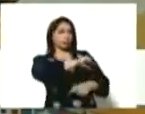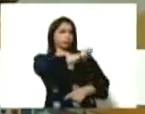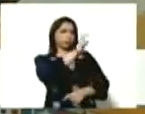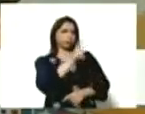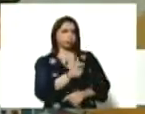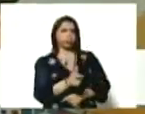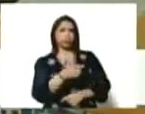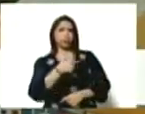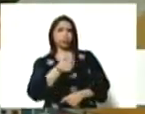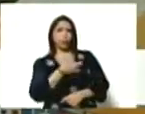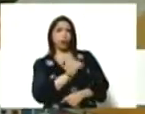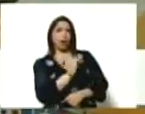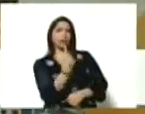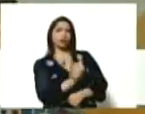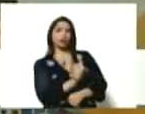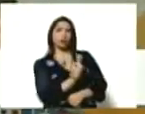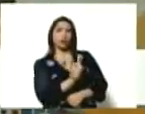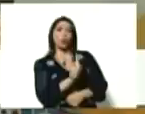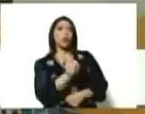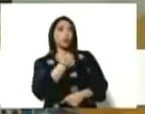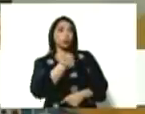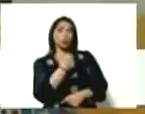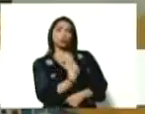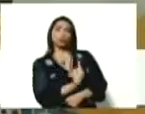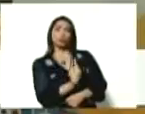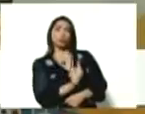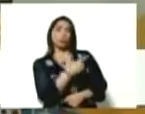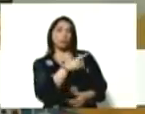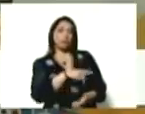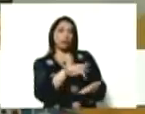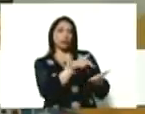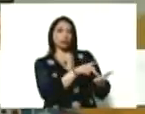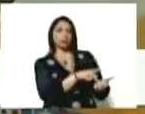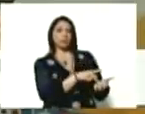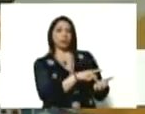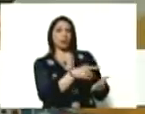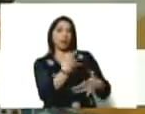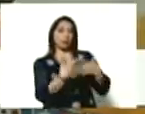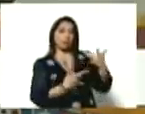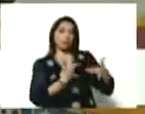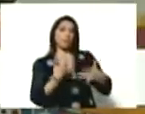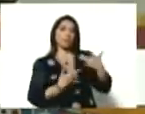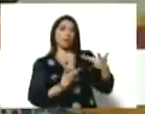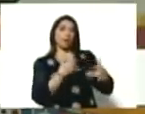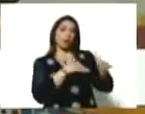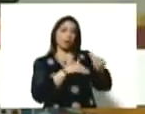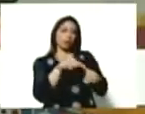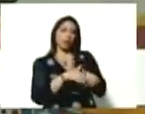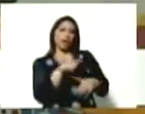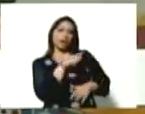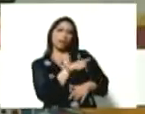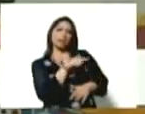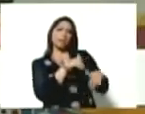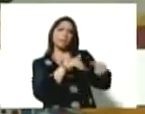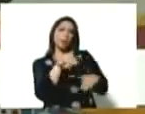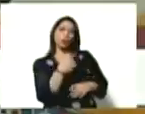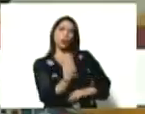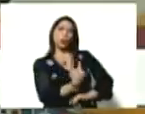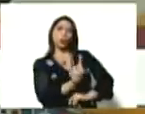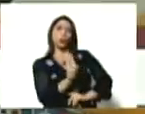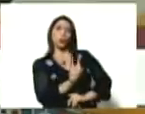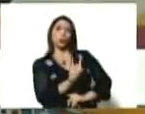yo solo, y yo solo voy a participar del evento electoral, y ese voto único